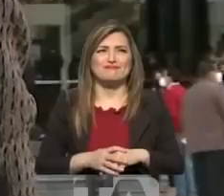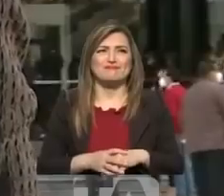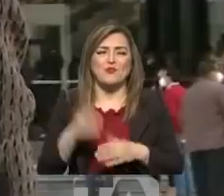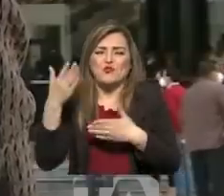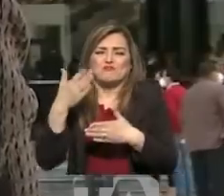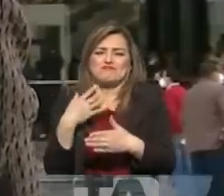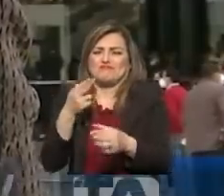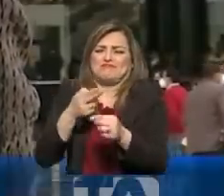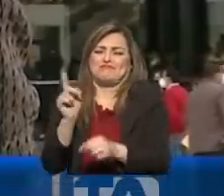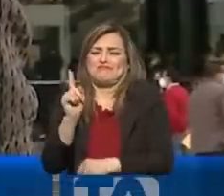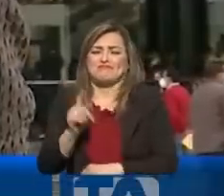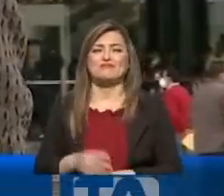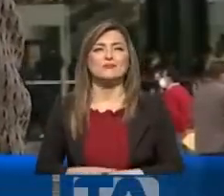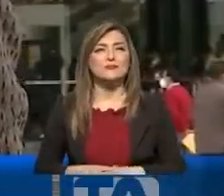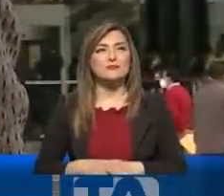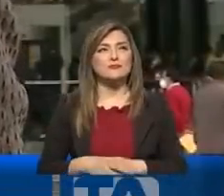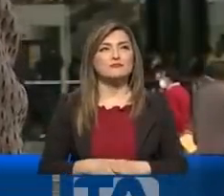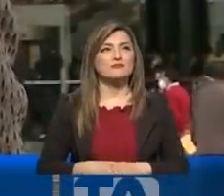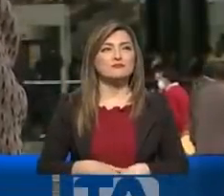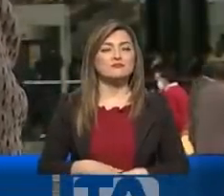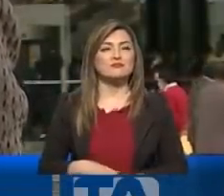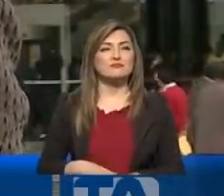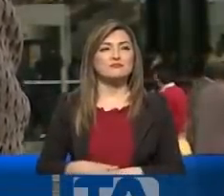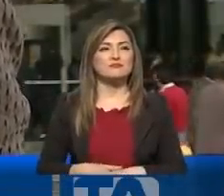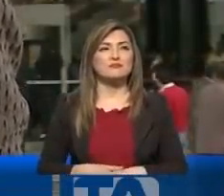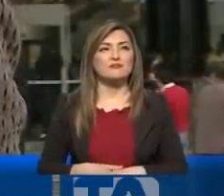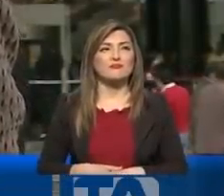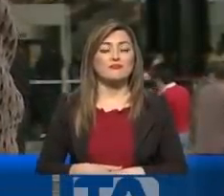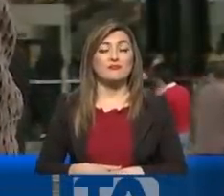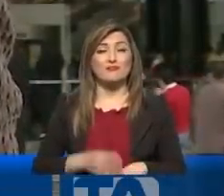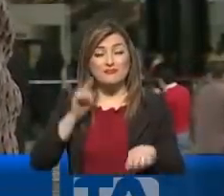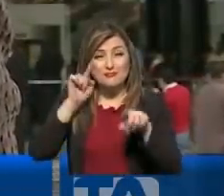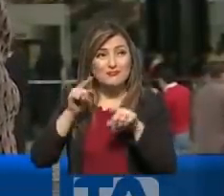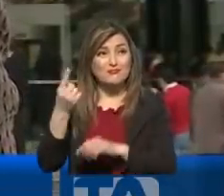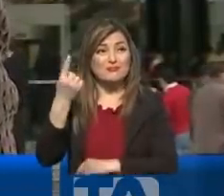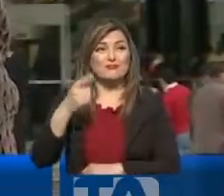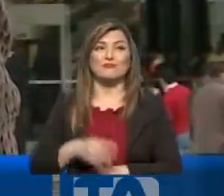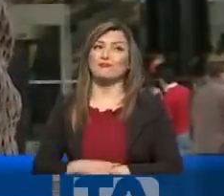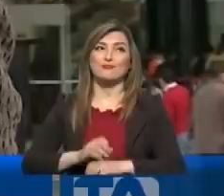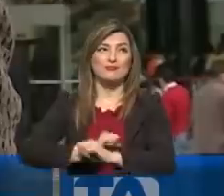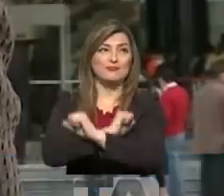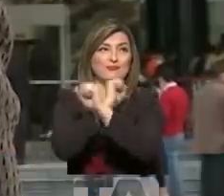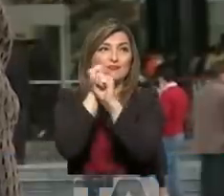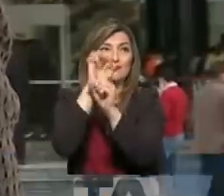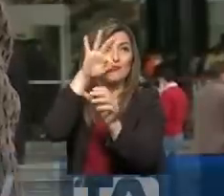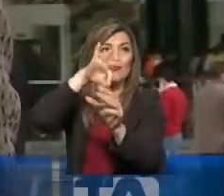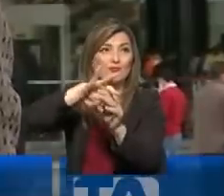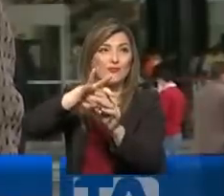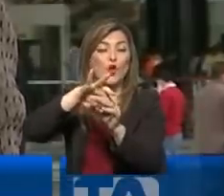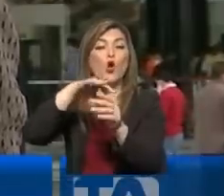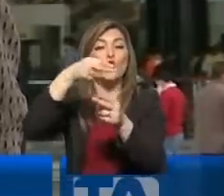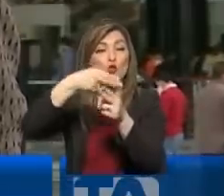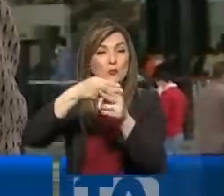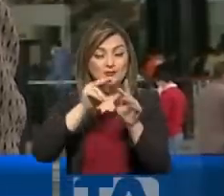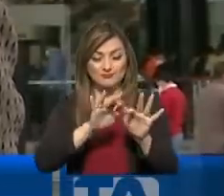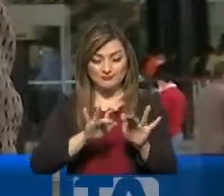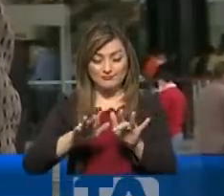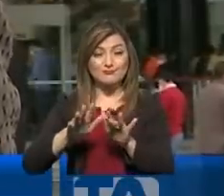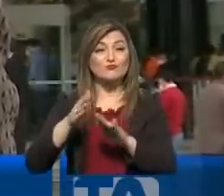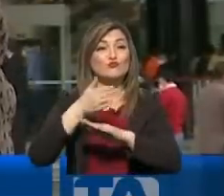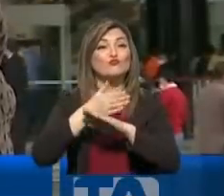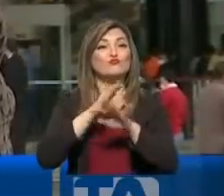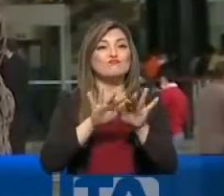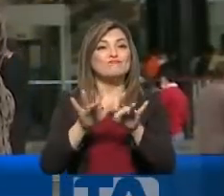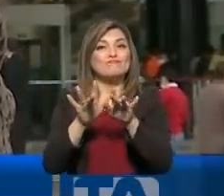política. Pero esto no fue lo único en lo que no hubo acuerdos. Durante esta mañana sometieron a votación los nombres para secretario y